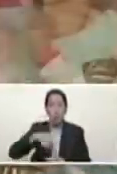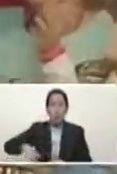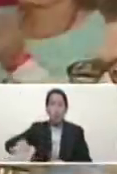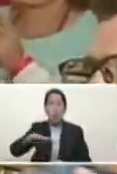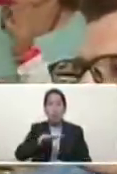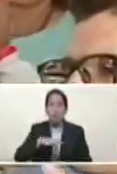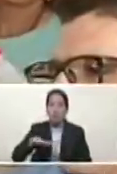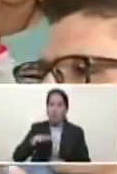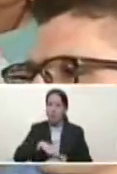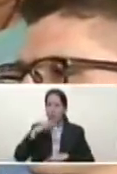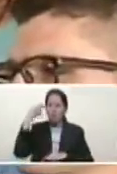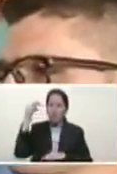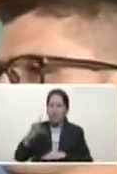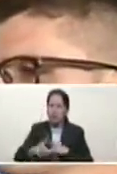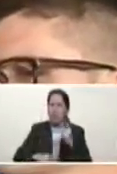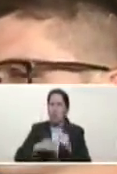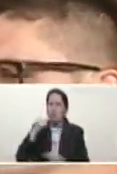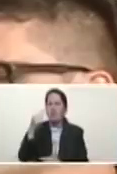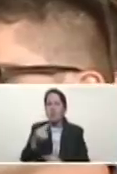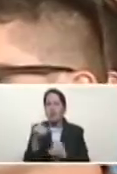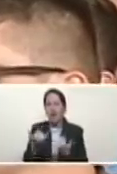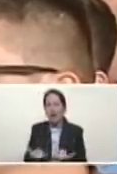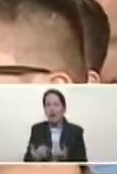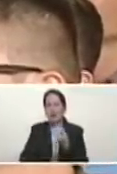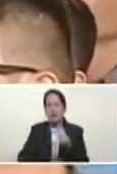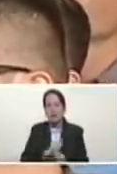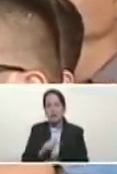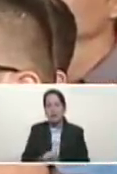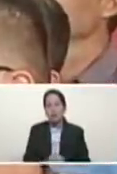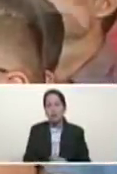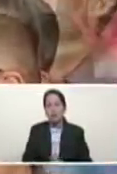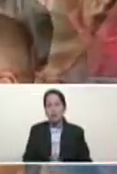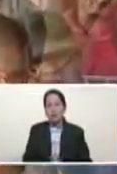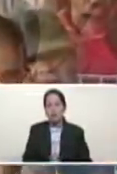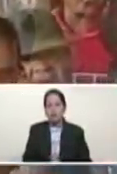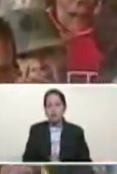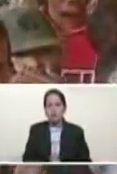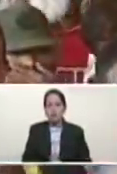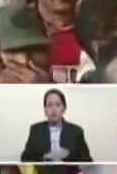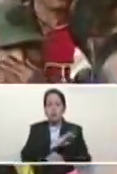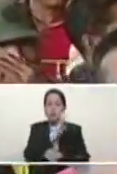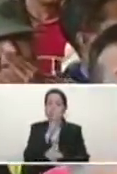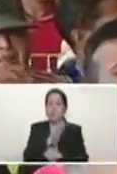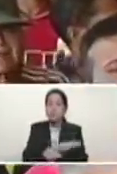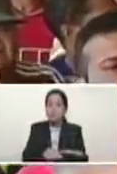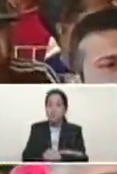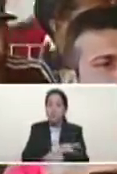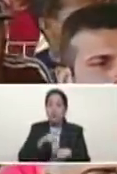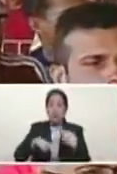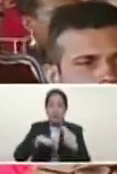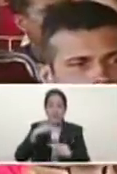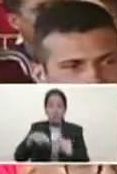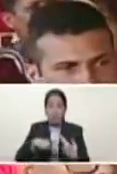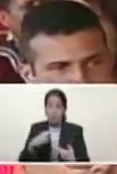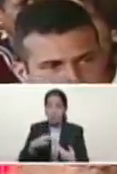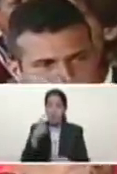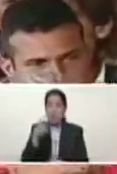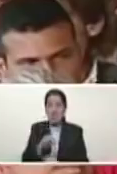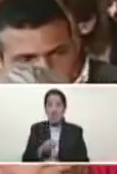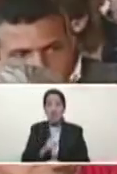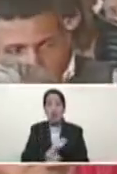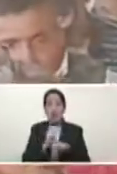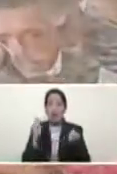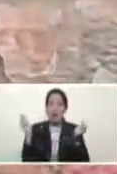No dejemos para después lo que hay que hacer ya. Y la fortaleza de la revolución hay que lograrla cambiando,